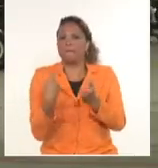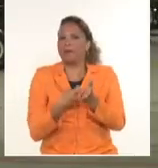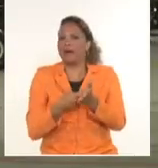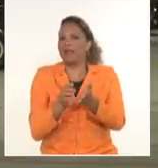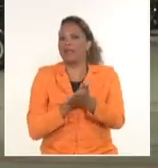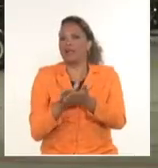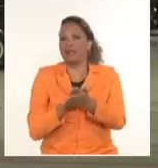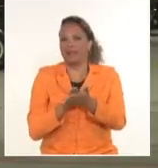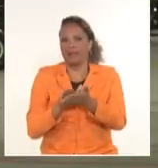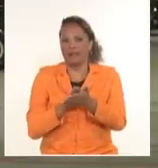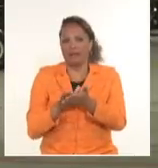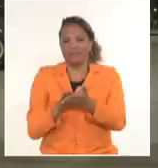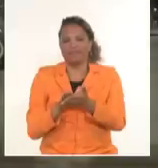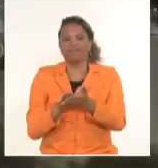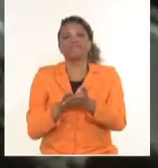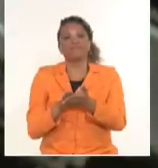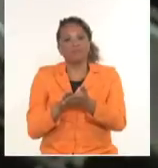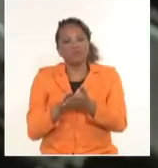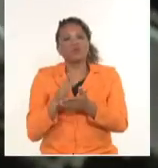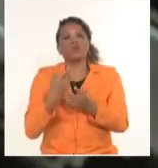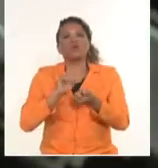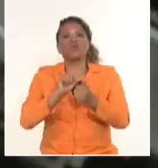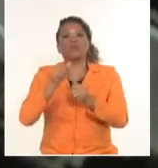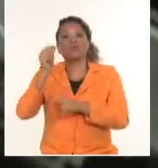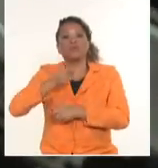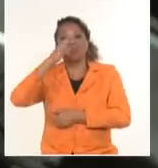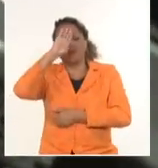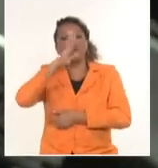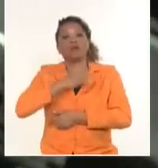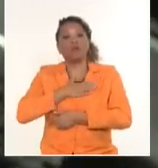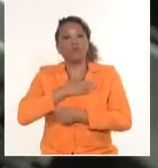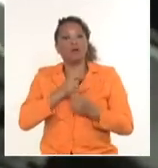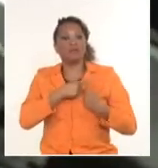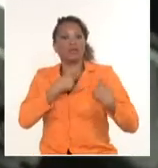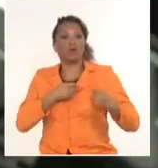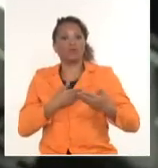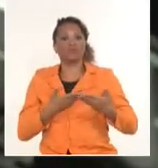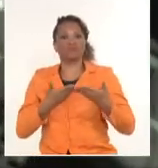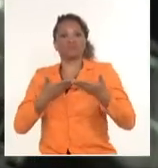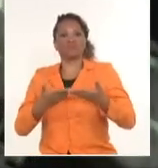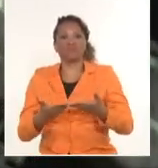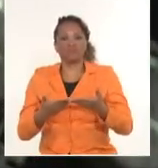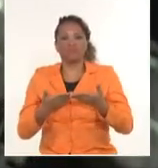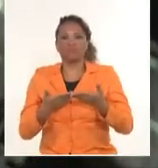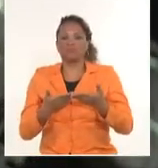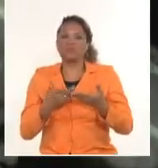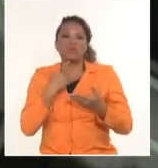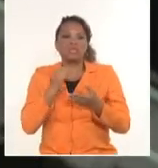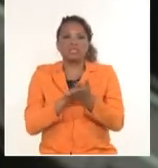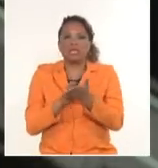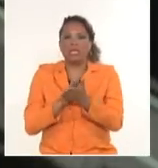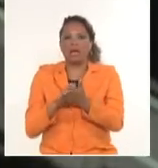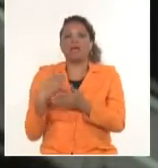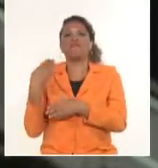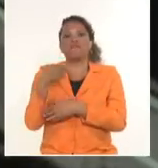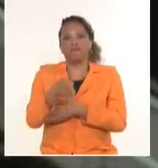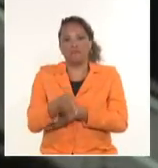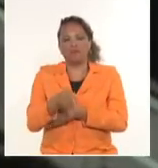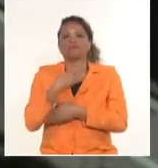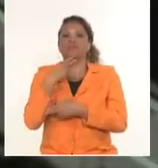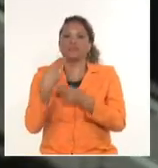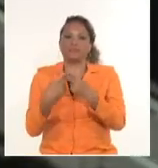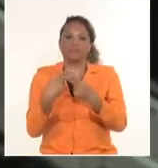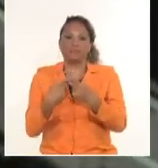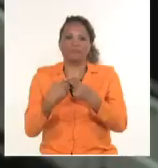descartarlo. Nuestros atletas han ido con el corazón, lo decíamos, sin recursos, pero sí con toda la